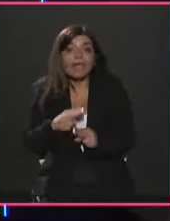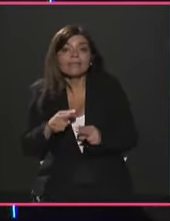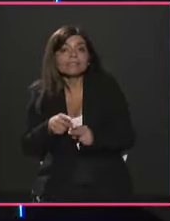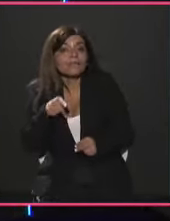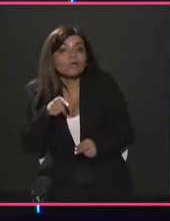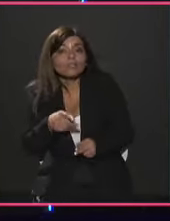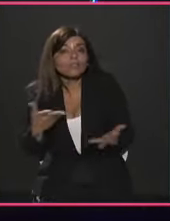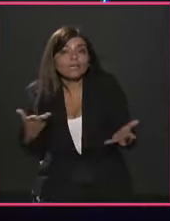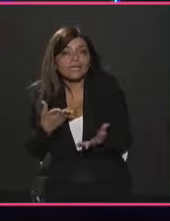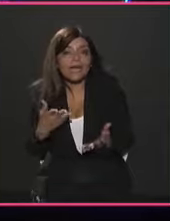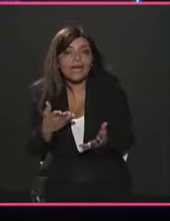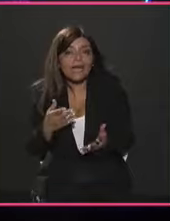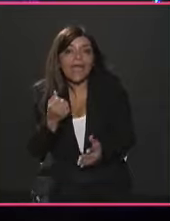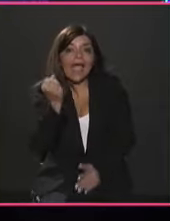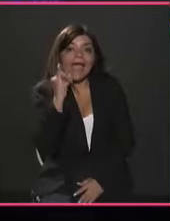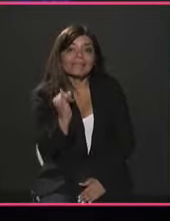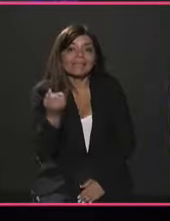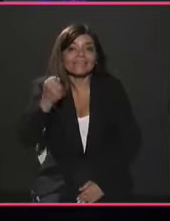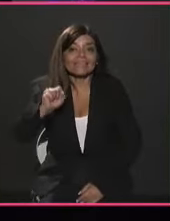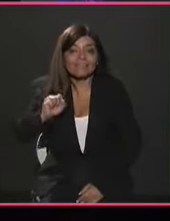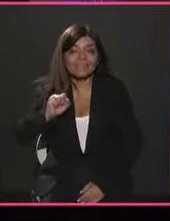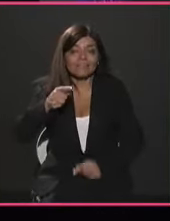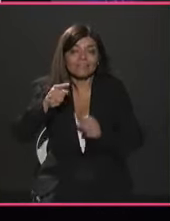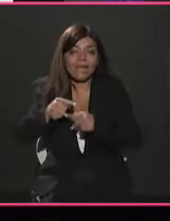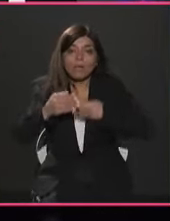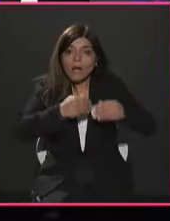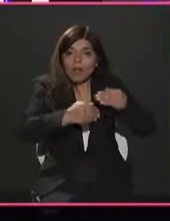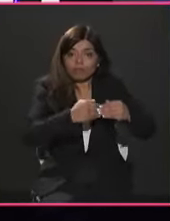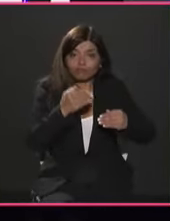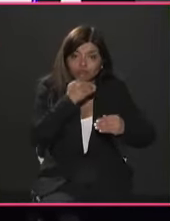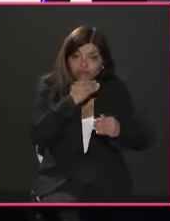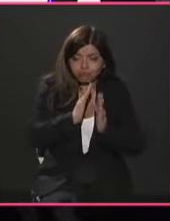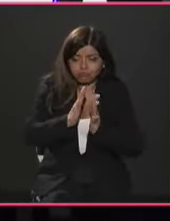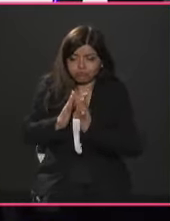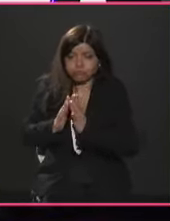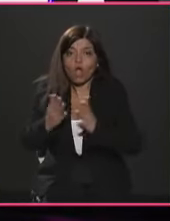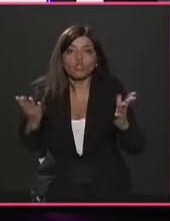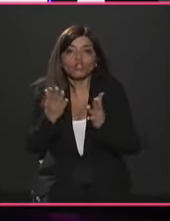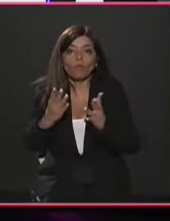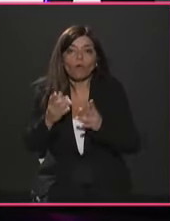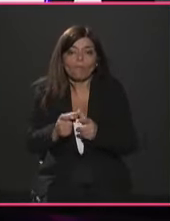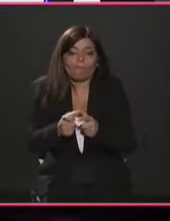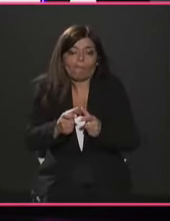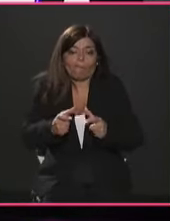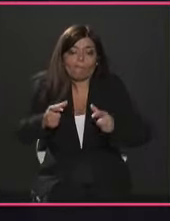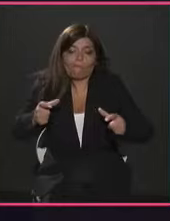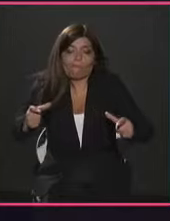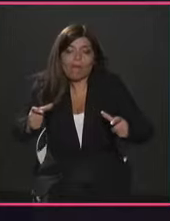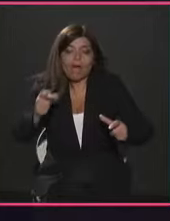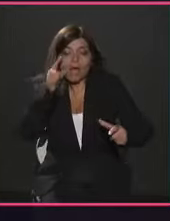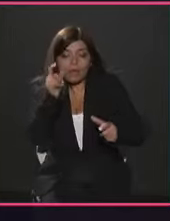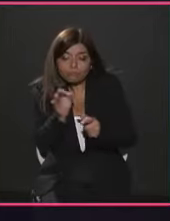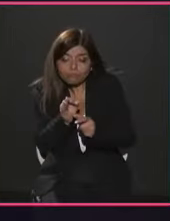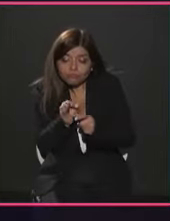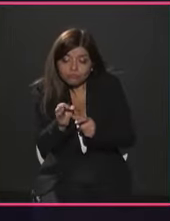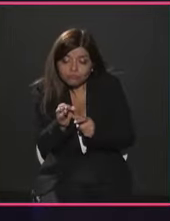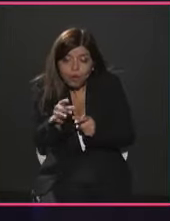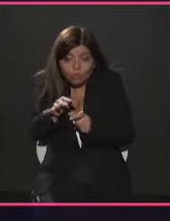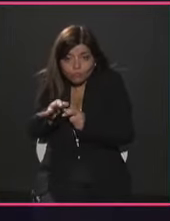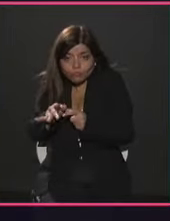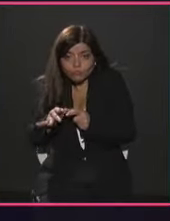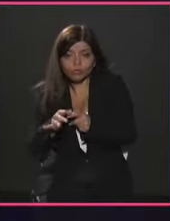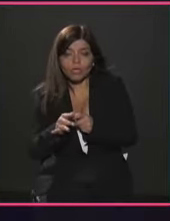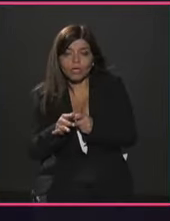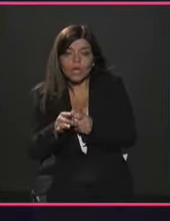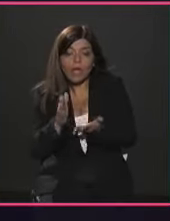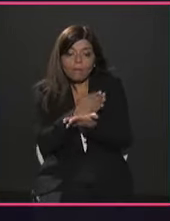fue utilizar Inteligencia artificial para acelerar el proceso en Cómo podemos aumentar el universo de moléculas conocidas que tienen esta propiedad de eliminar